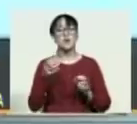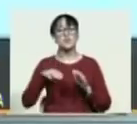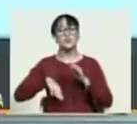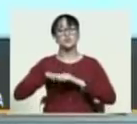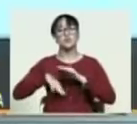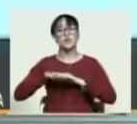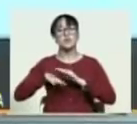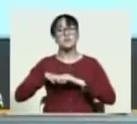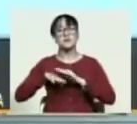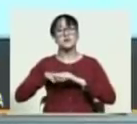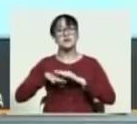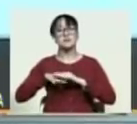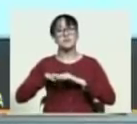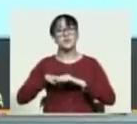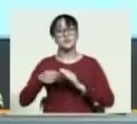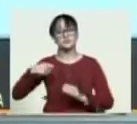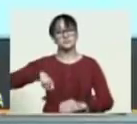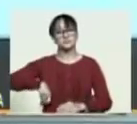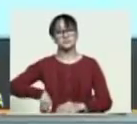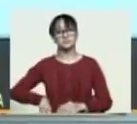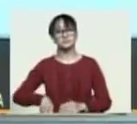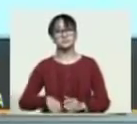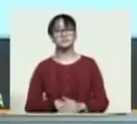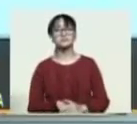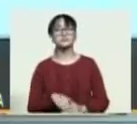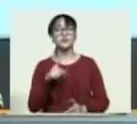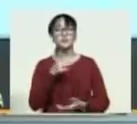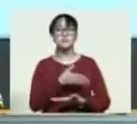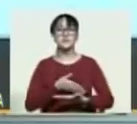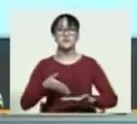salario mínimo de la clase obrera venezolana.